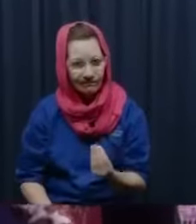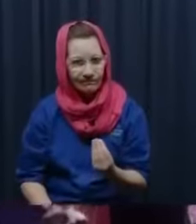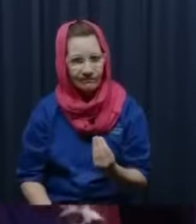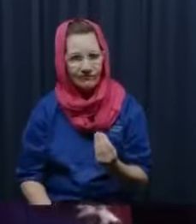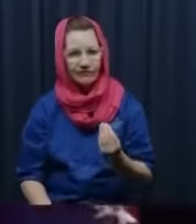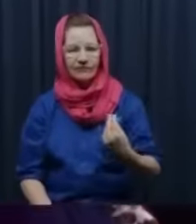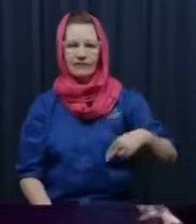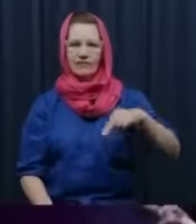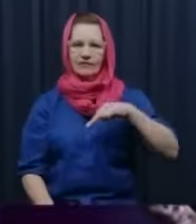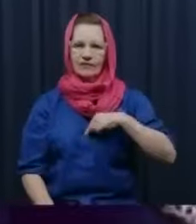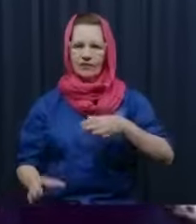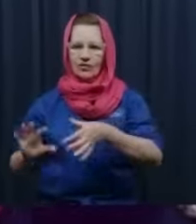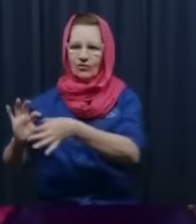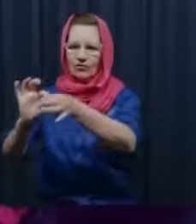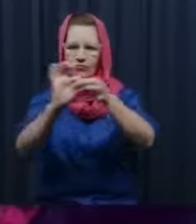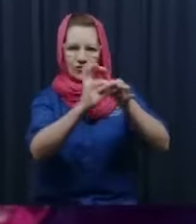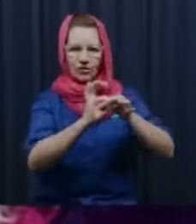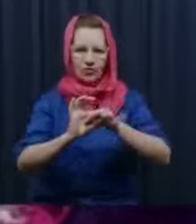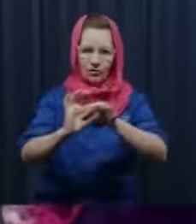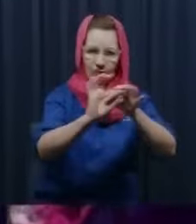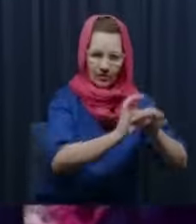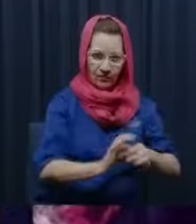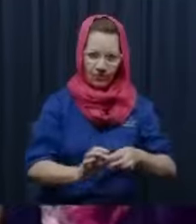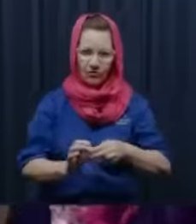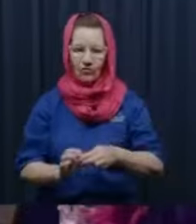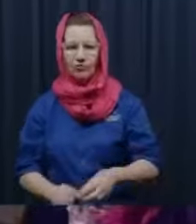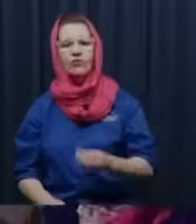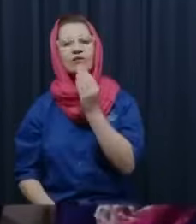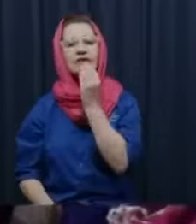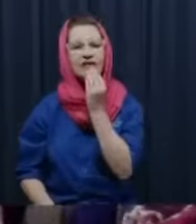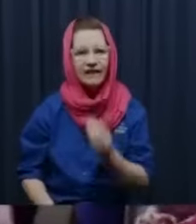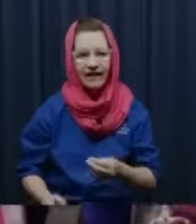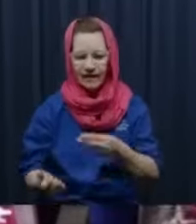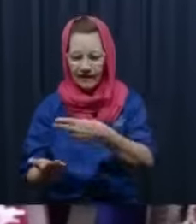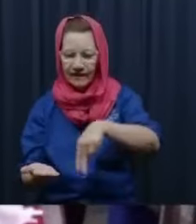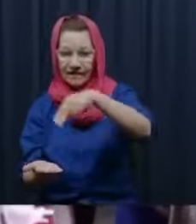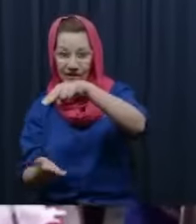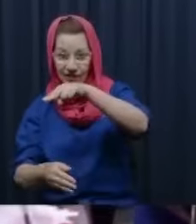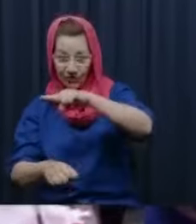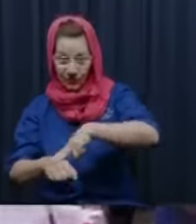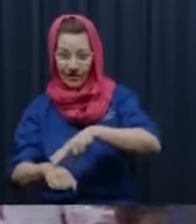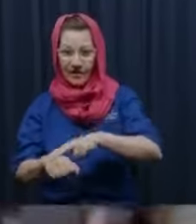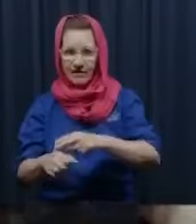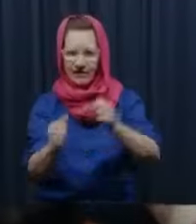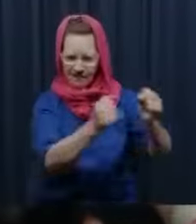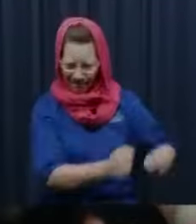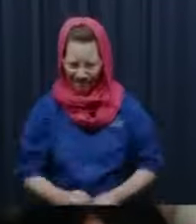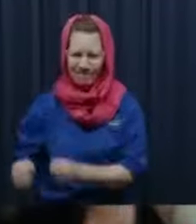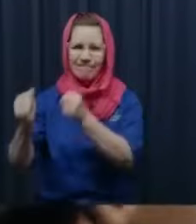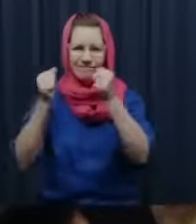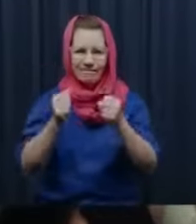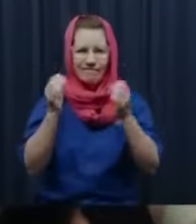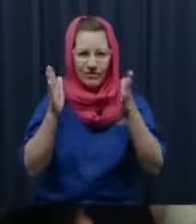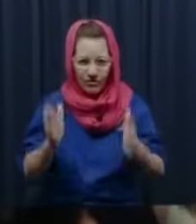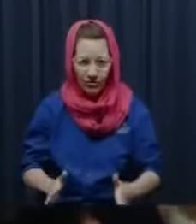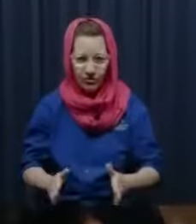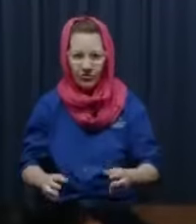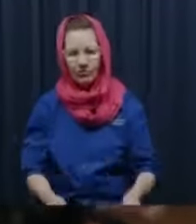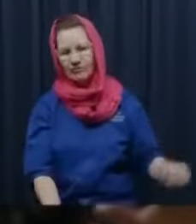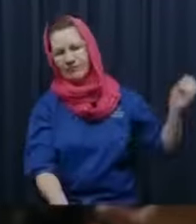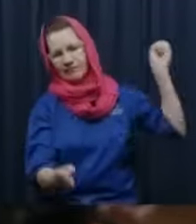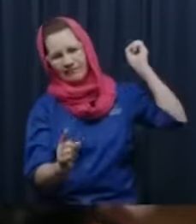que nuestro vínculo con el Israel nacional es poderoso que los bendecimos que